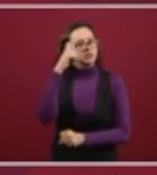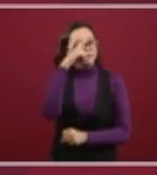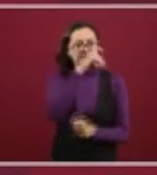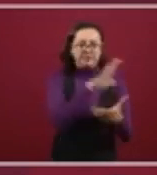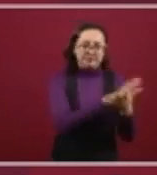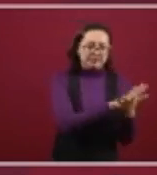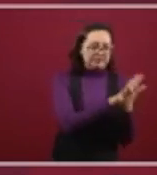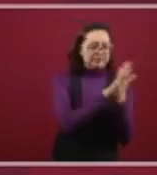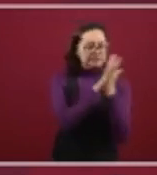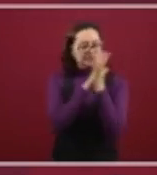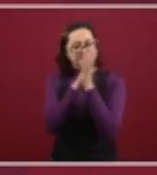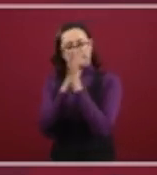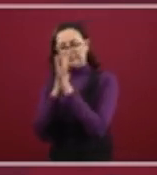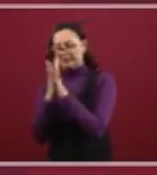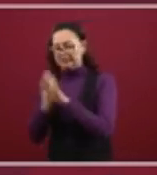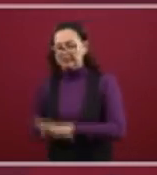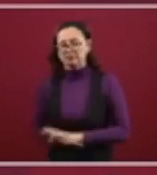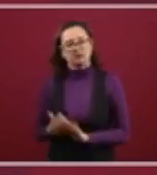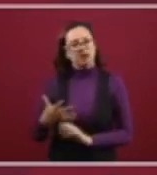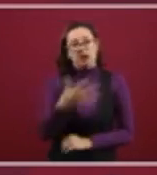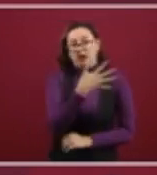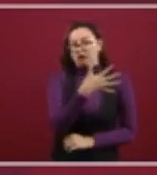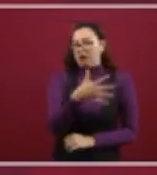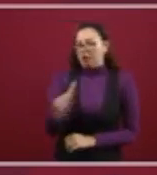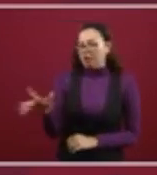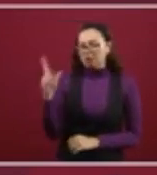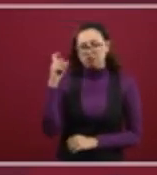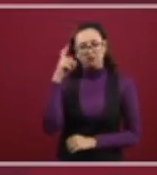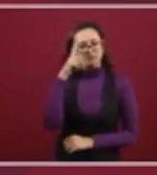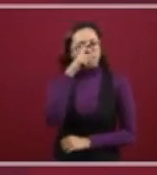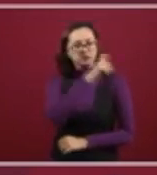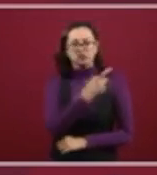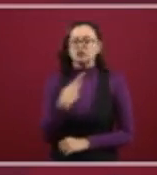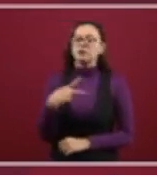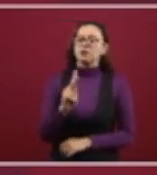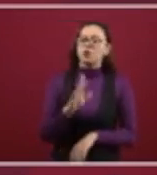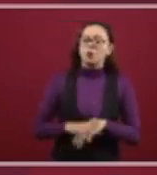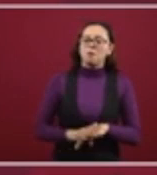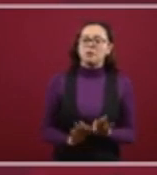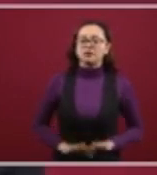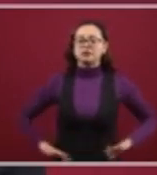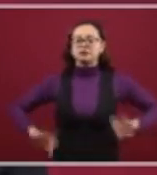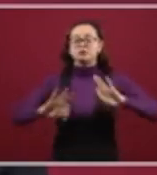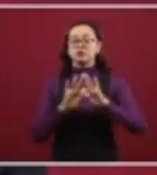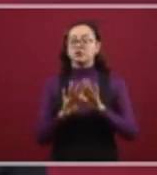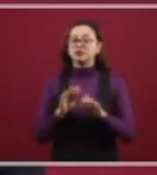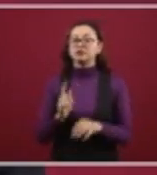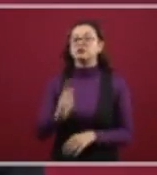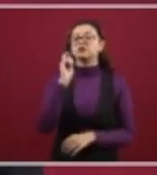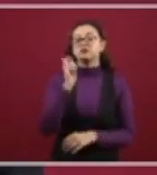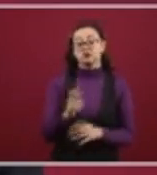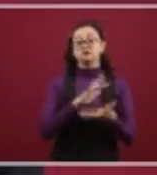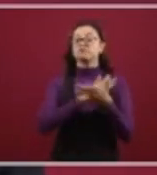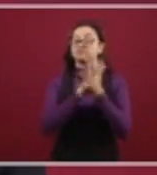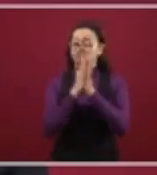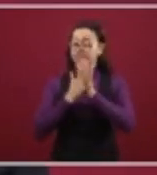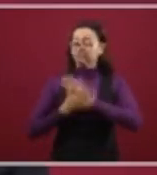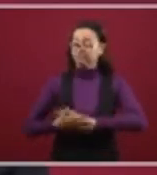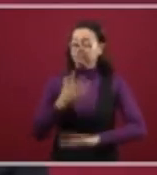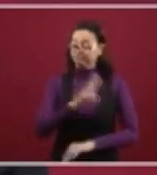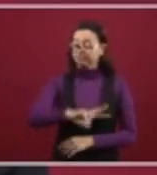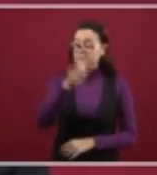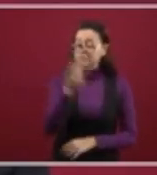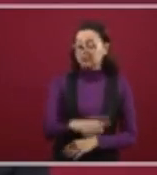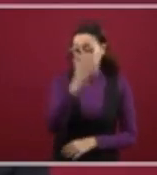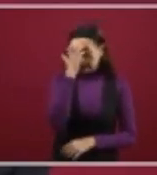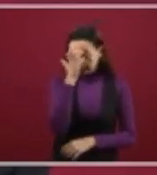año fácil en términos generales. Sin embargo, lo más importante a resaltar es que el cambio va, el cambio es profundo y este es un cambio para